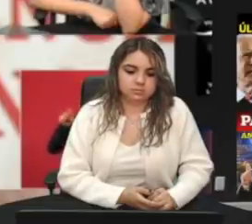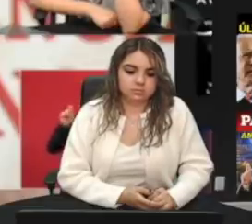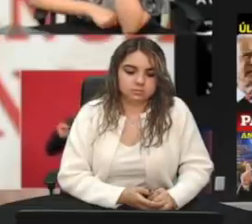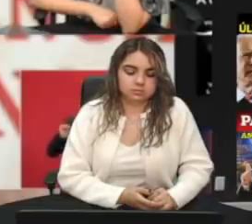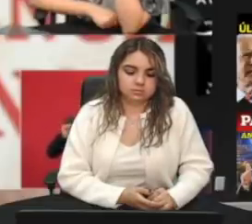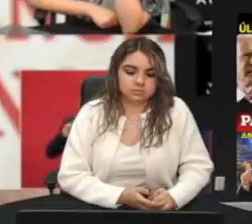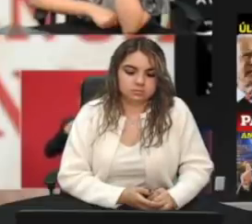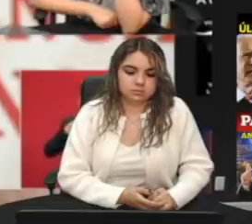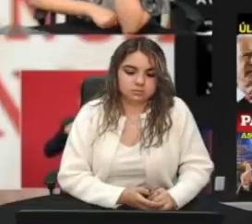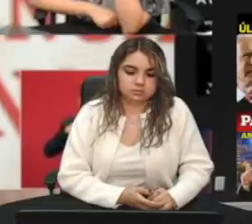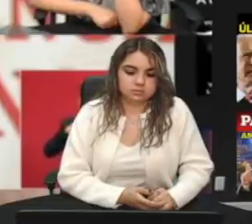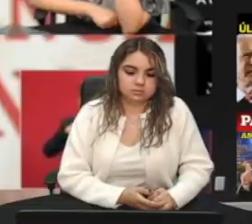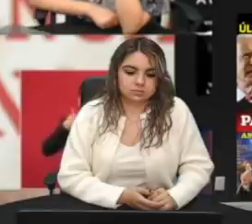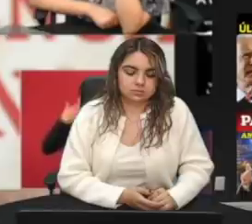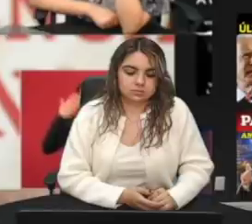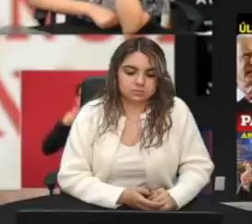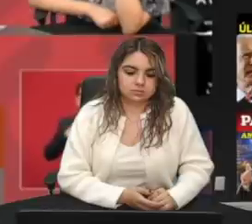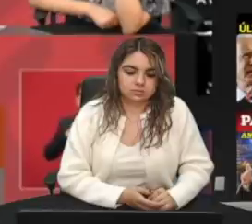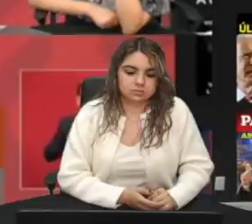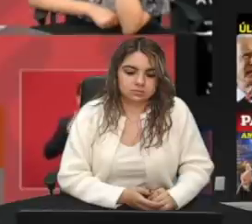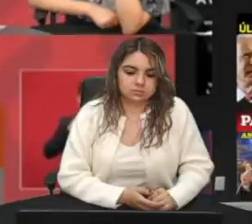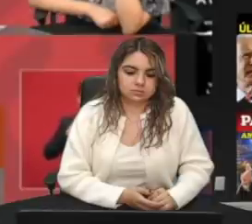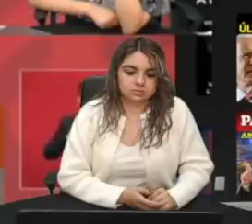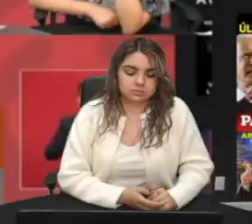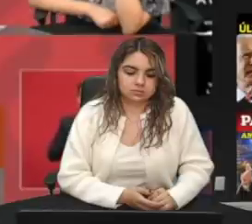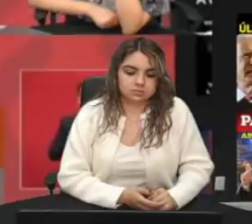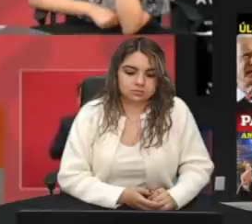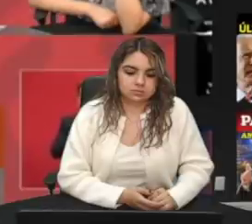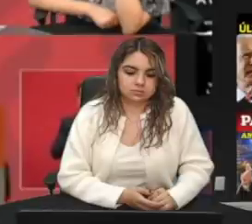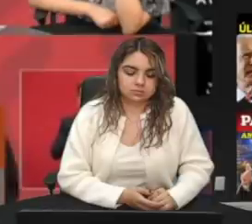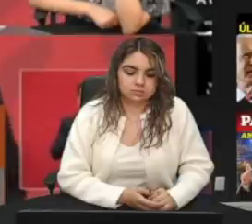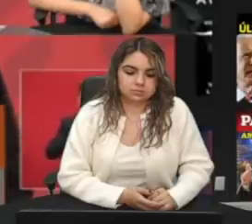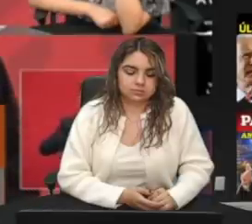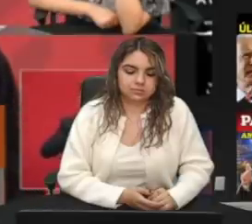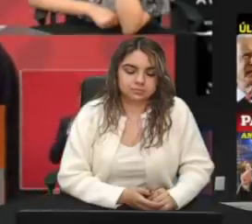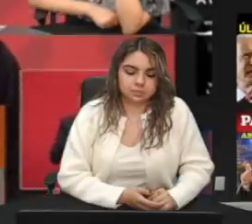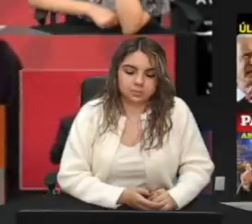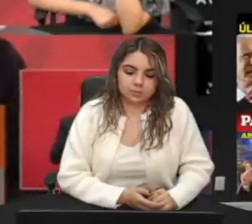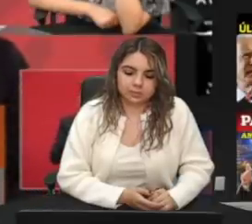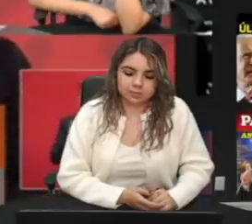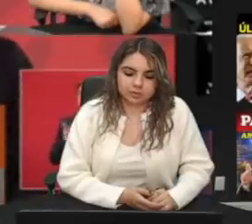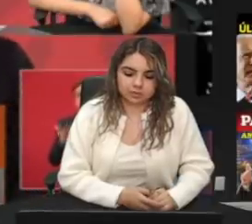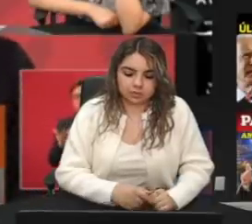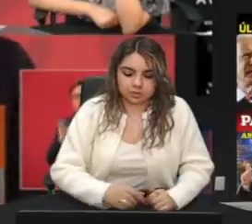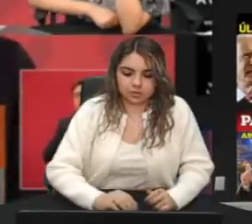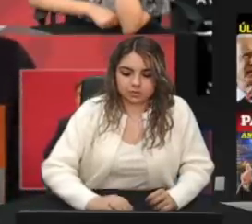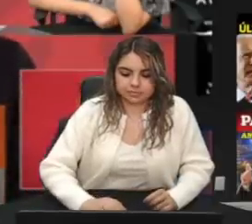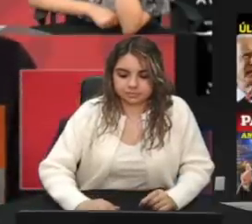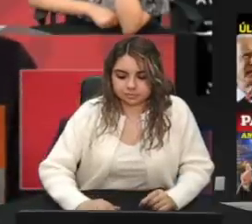Es una minoría. ¿Y por qué lo hacen? Bueno,